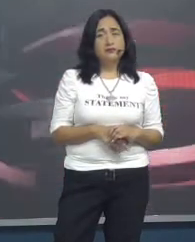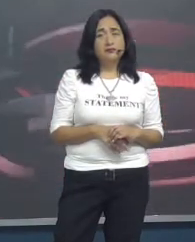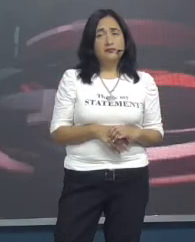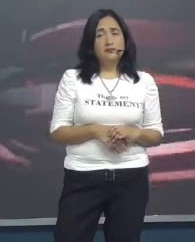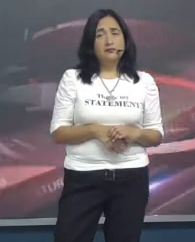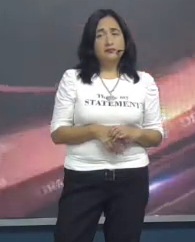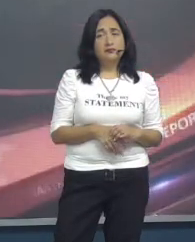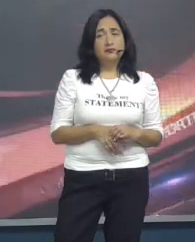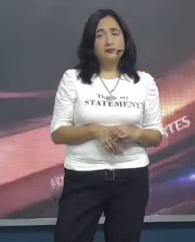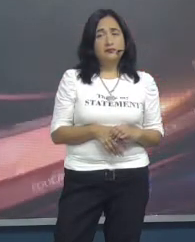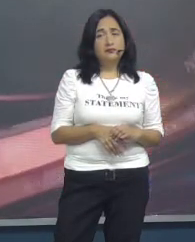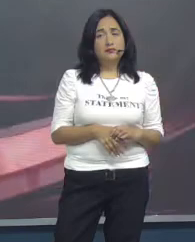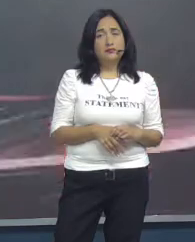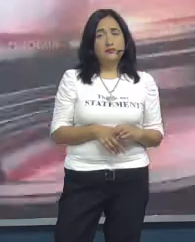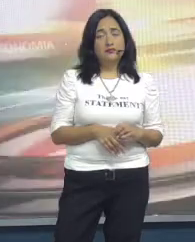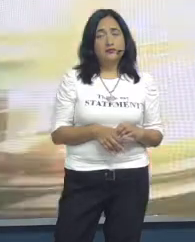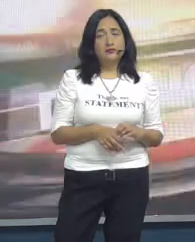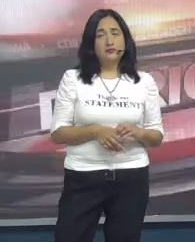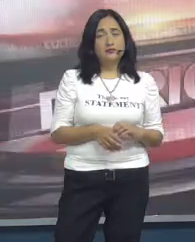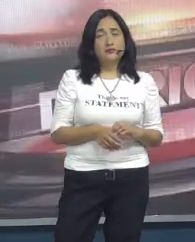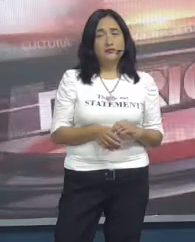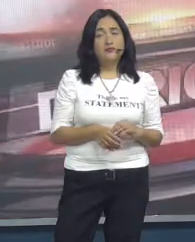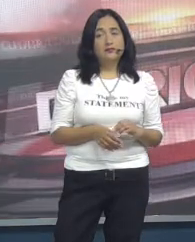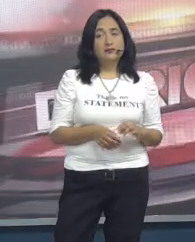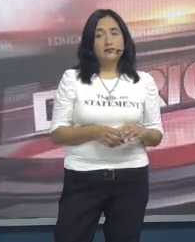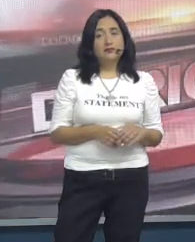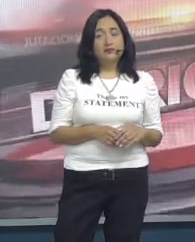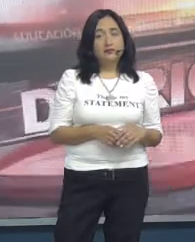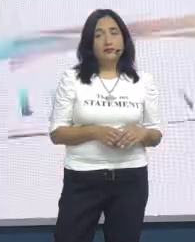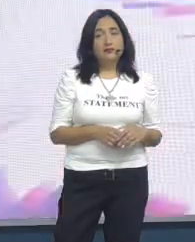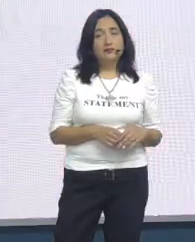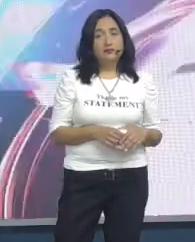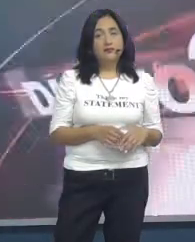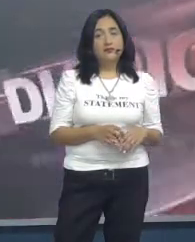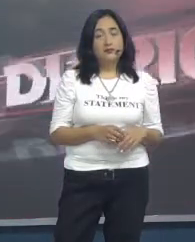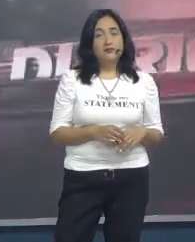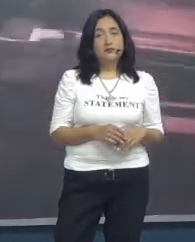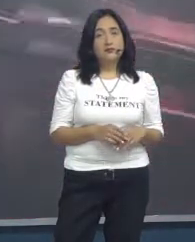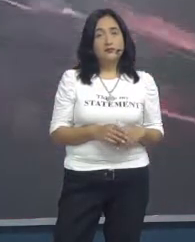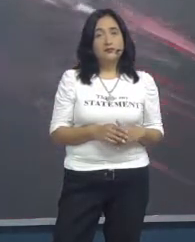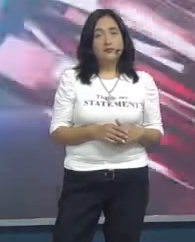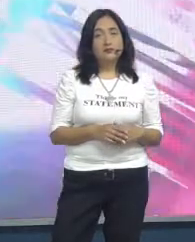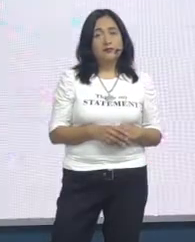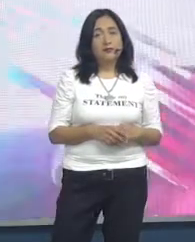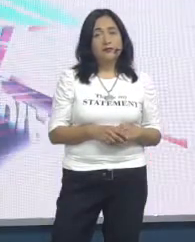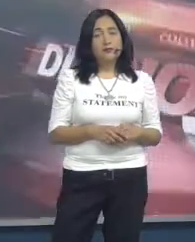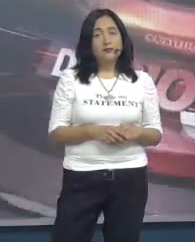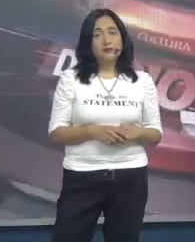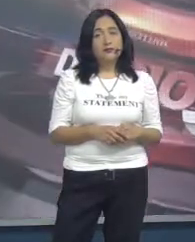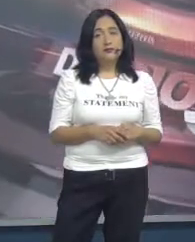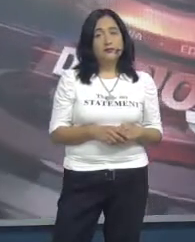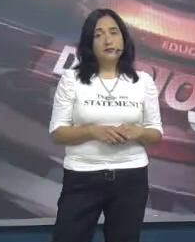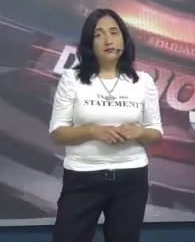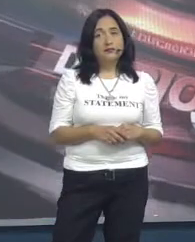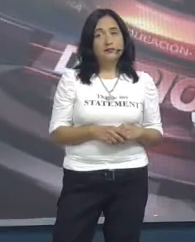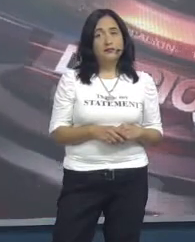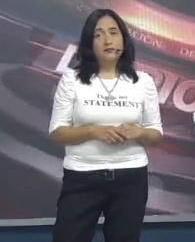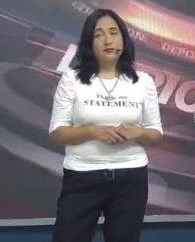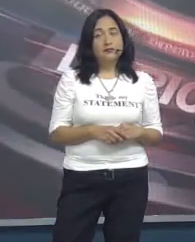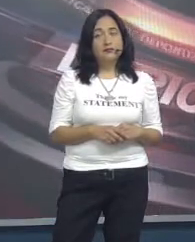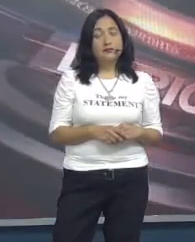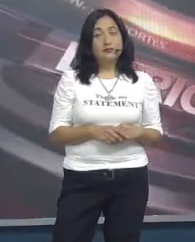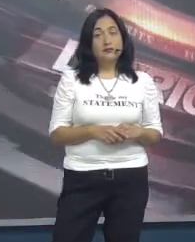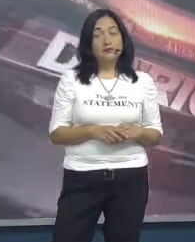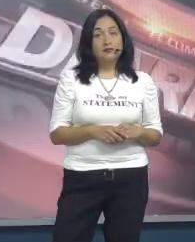pero es lo único que está, digamos, habilitado por ahora. A partir del lunes ya se va a poder